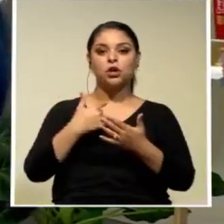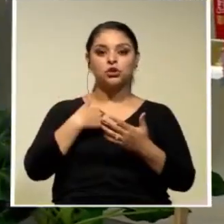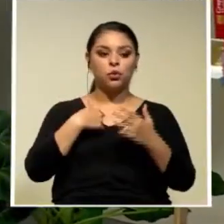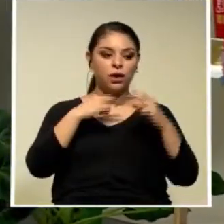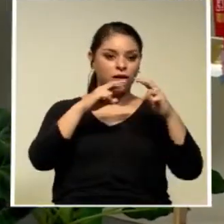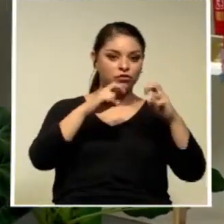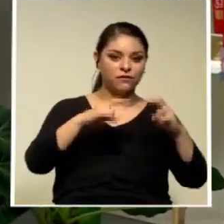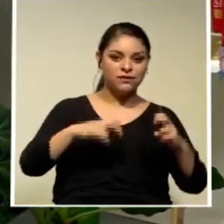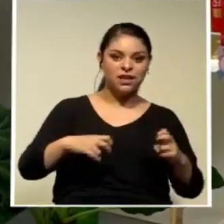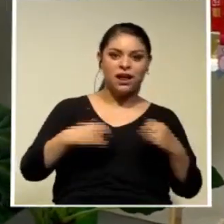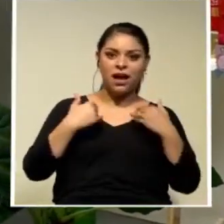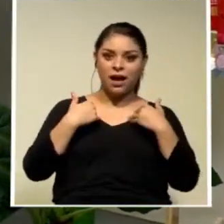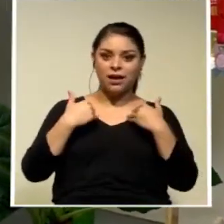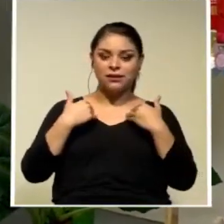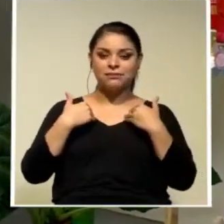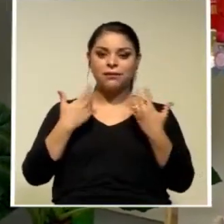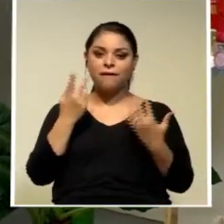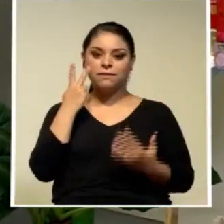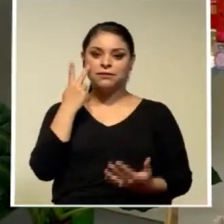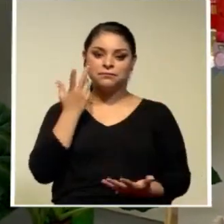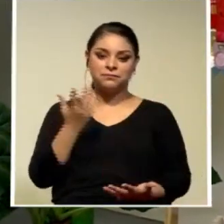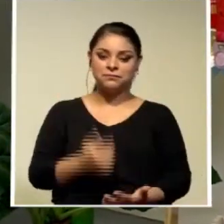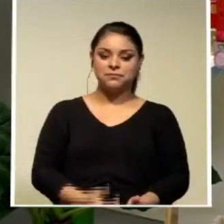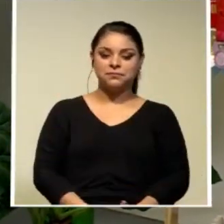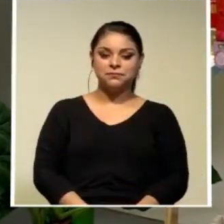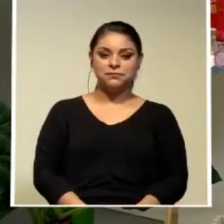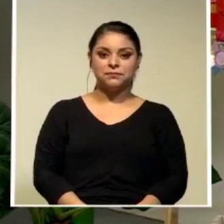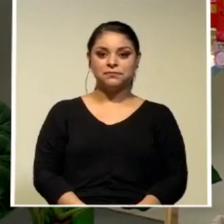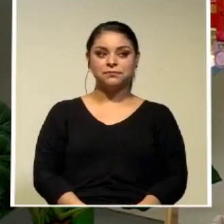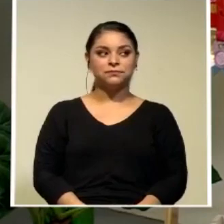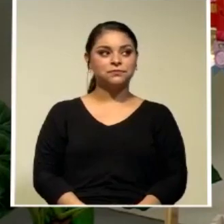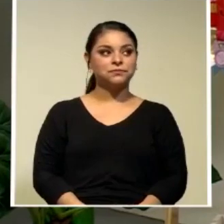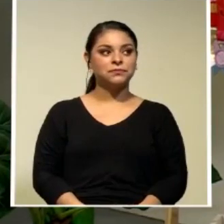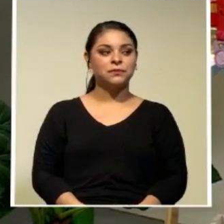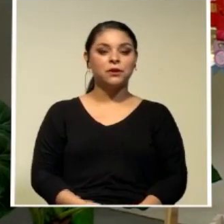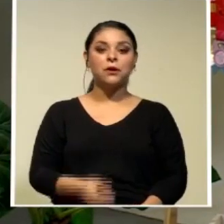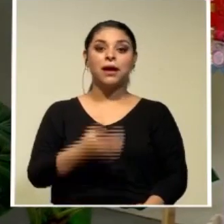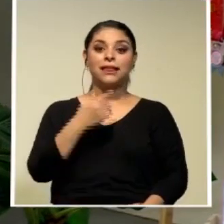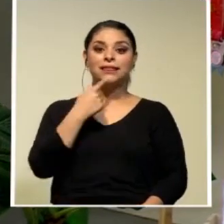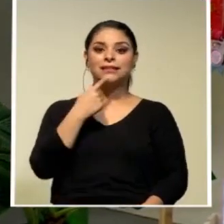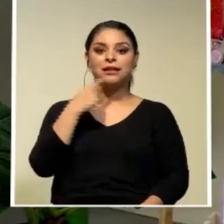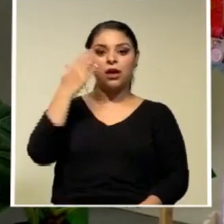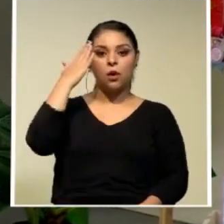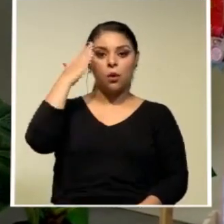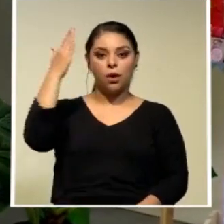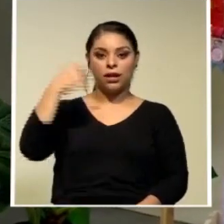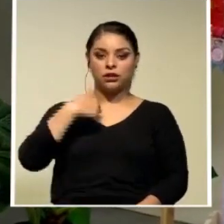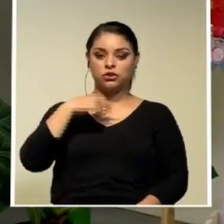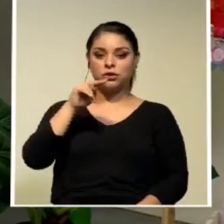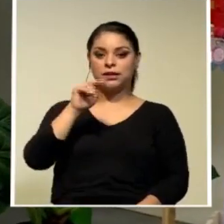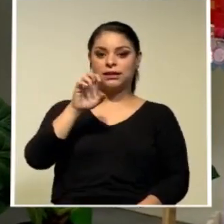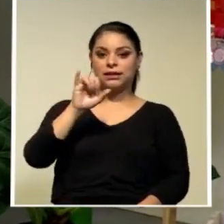qué tengo. Ay, sí, revisa. Aquí dice, hola, Soy Neitan, aquí estoy y no